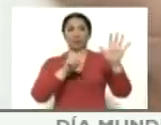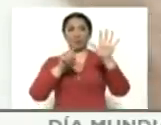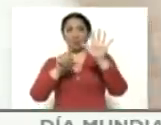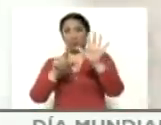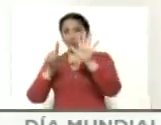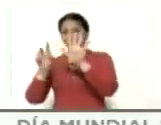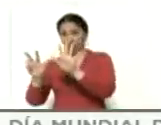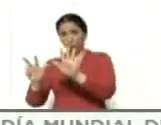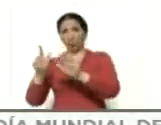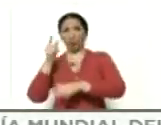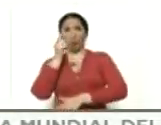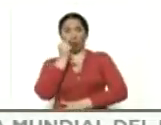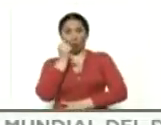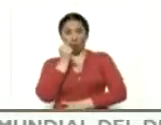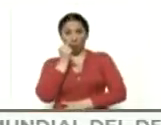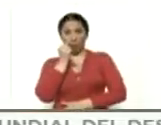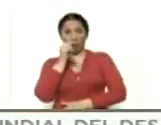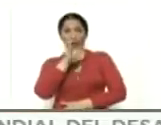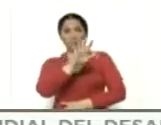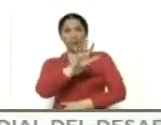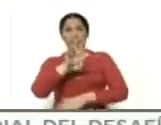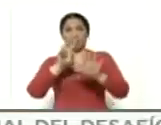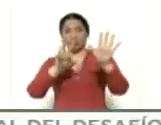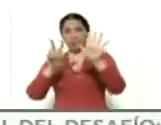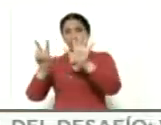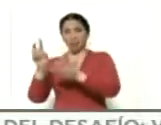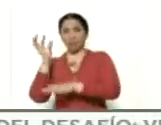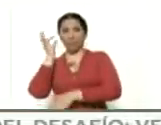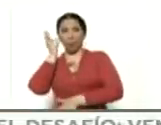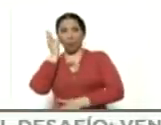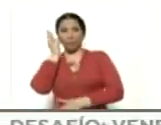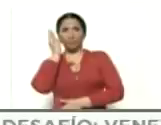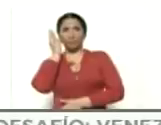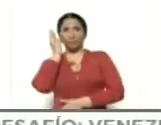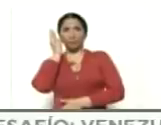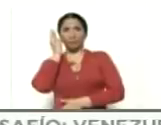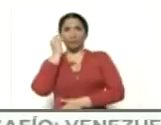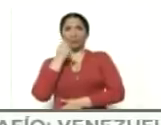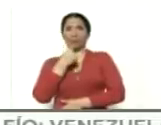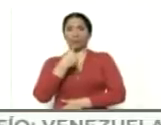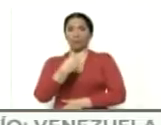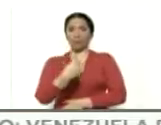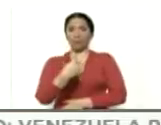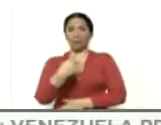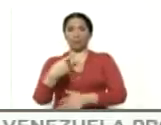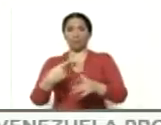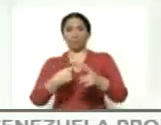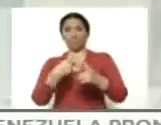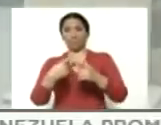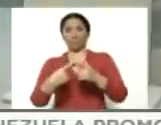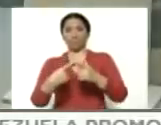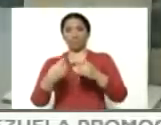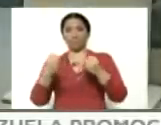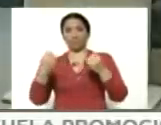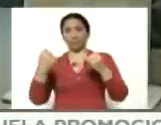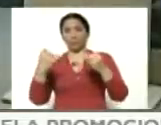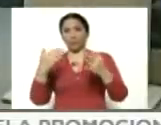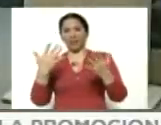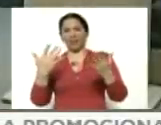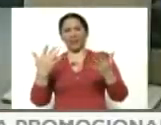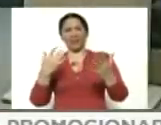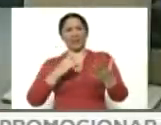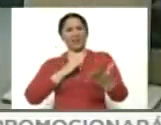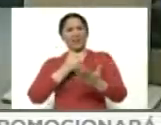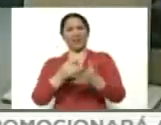sexo masculino, 577 del sexo femenino, y se señala que entonces es una serie idéntica a la que